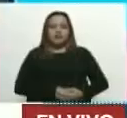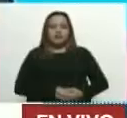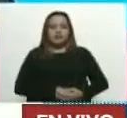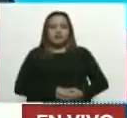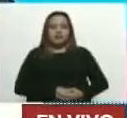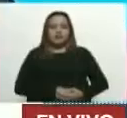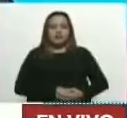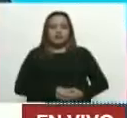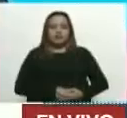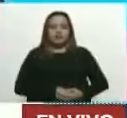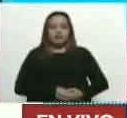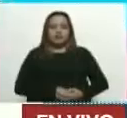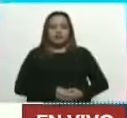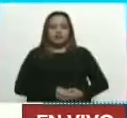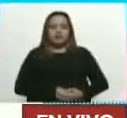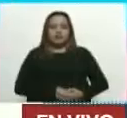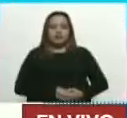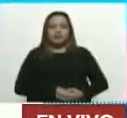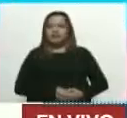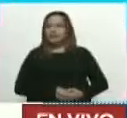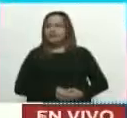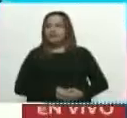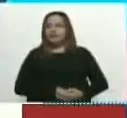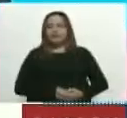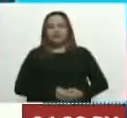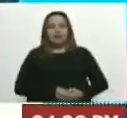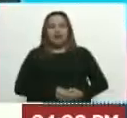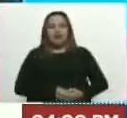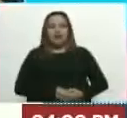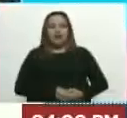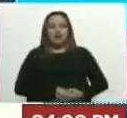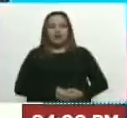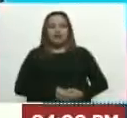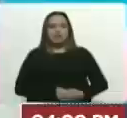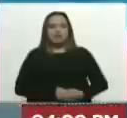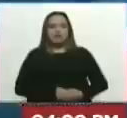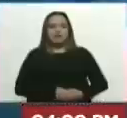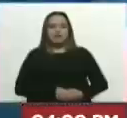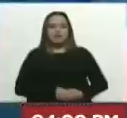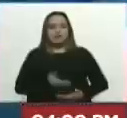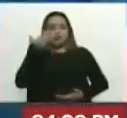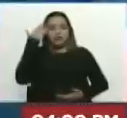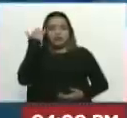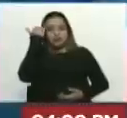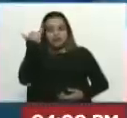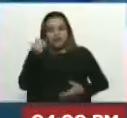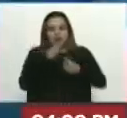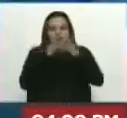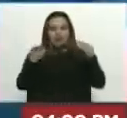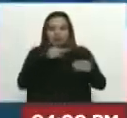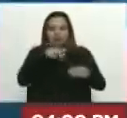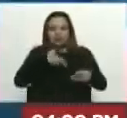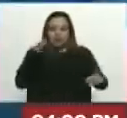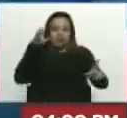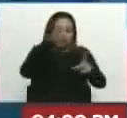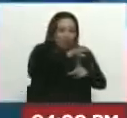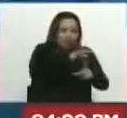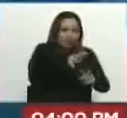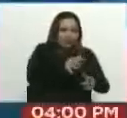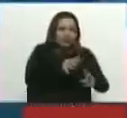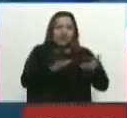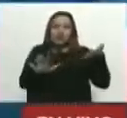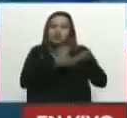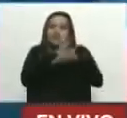la página siguiente, para que nos hagamos idea de todo lo que nos hemos enfrentado nosotros, en el